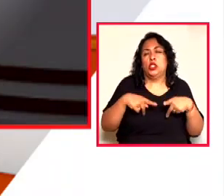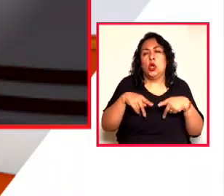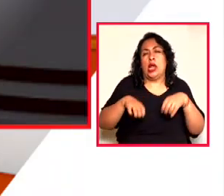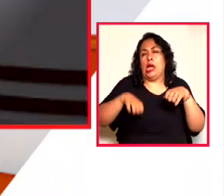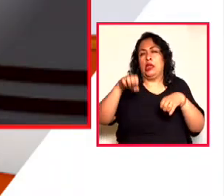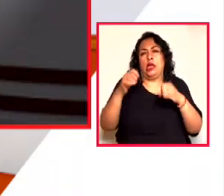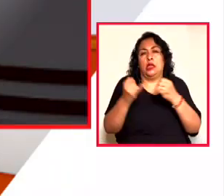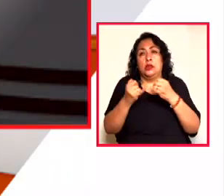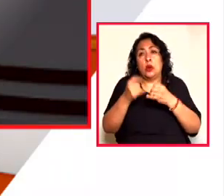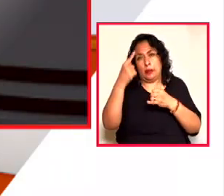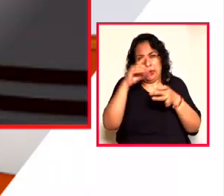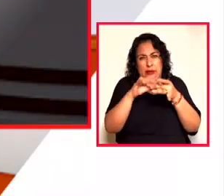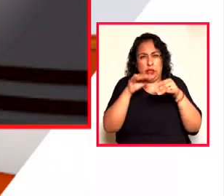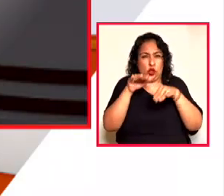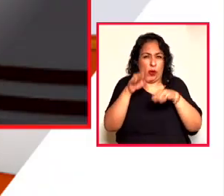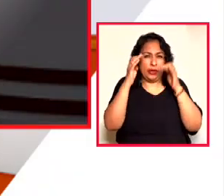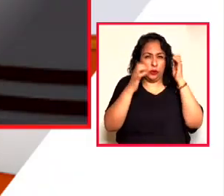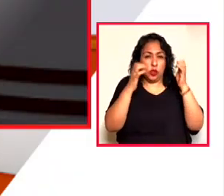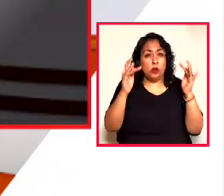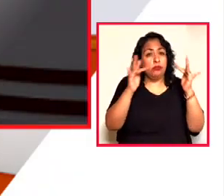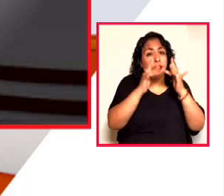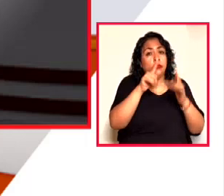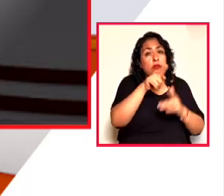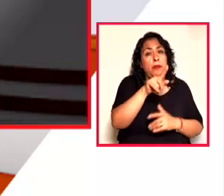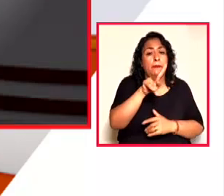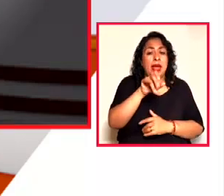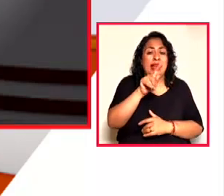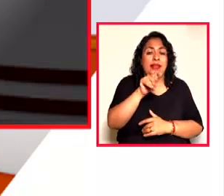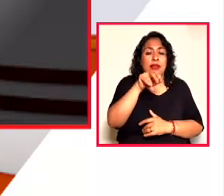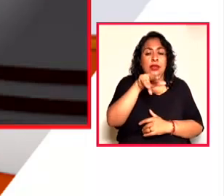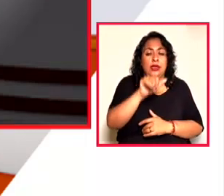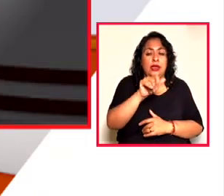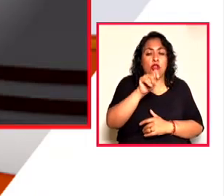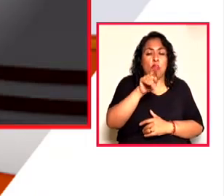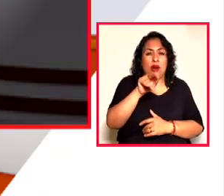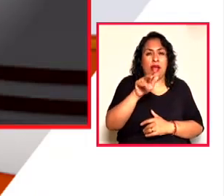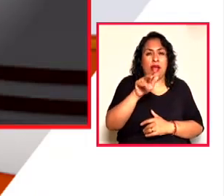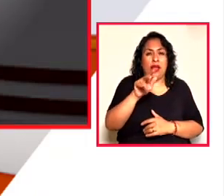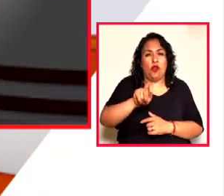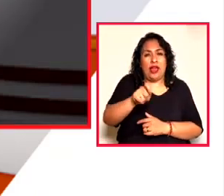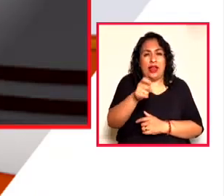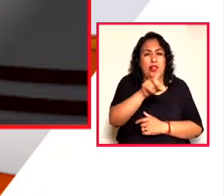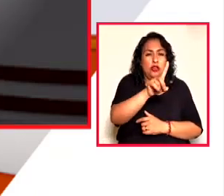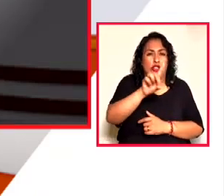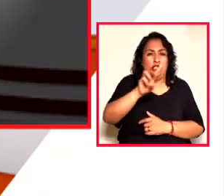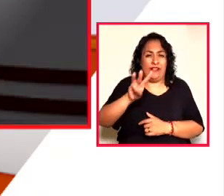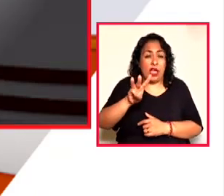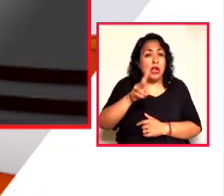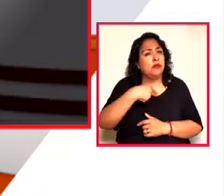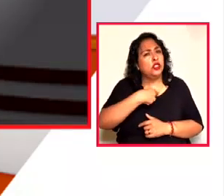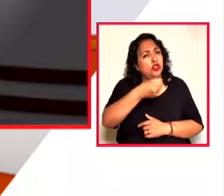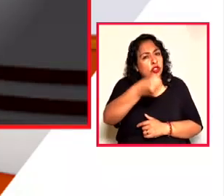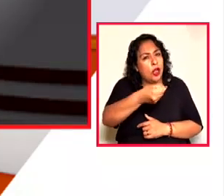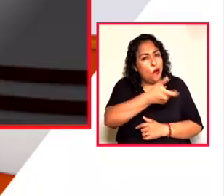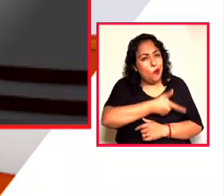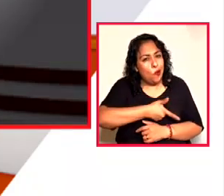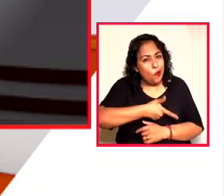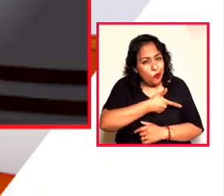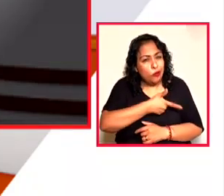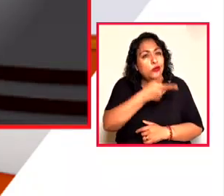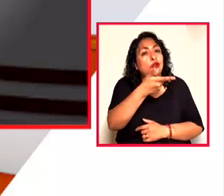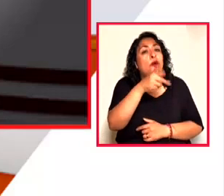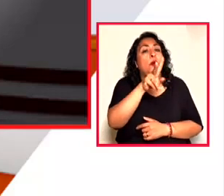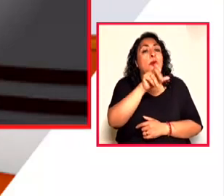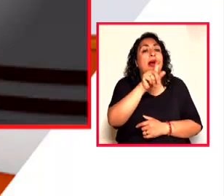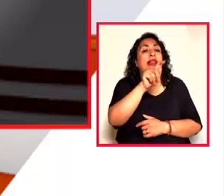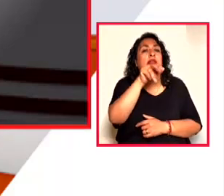de la misma, nos enlazamos en este momento con Valentina Torrado, de nuestro canal Aliado Deutsche Welle, a quien saludo con muchísimo gusto. Valentina,